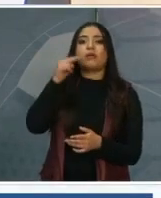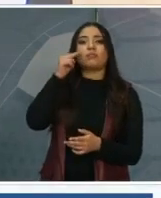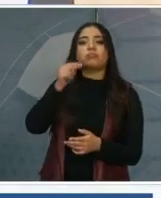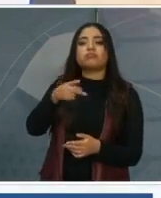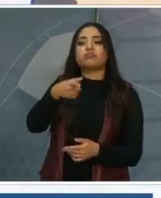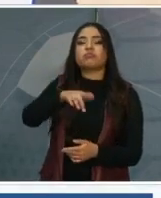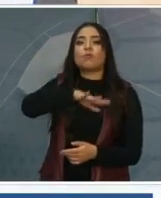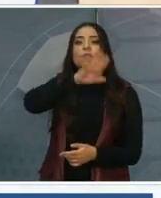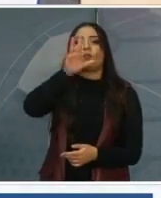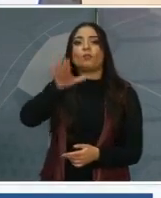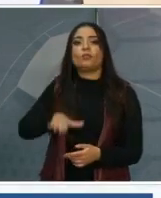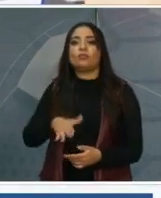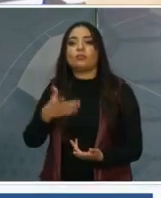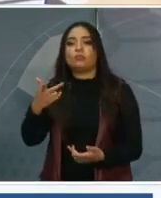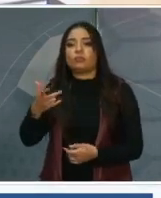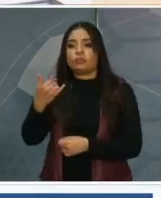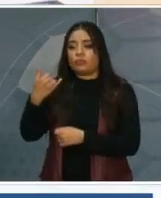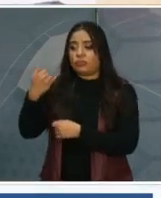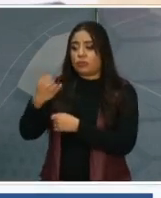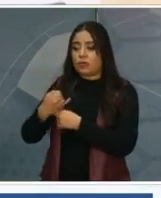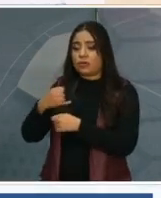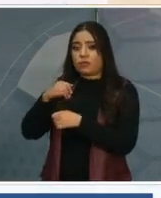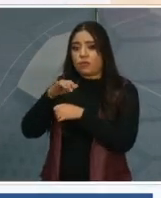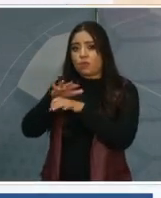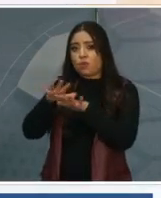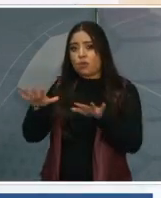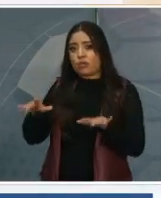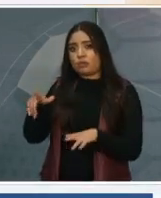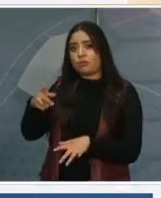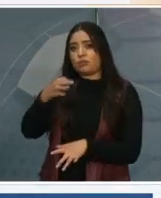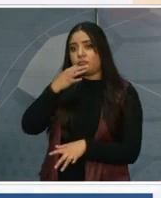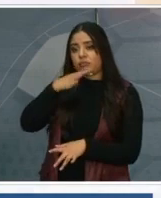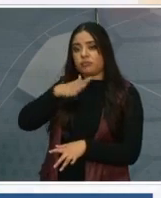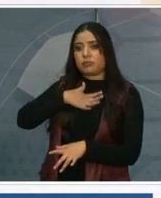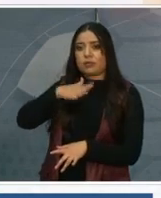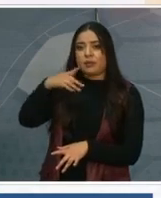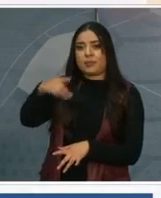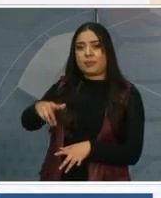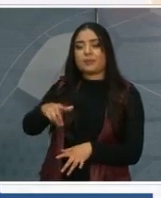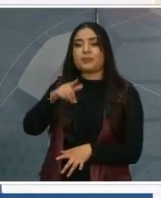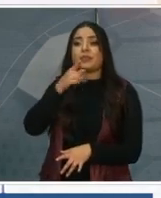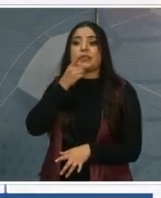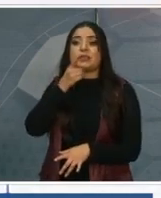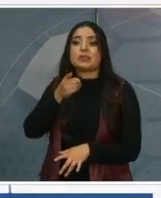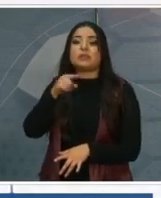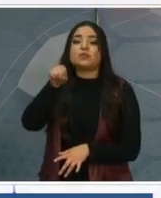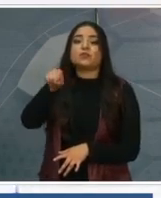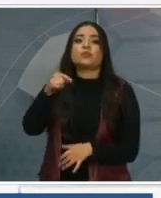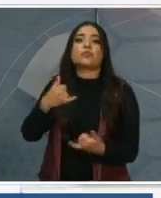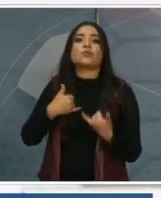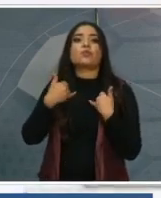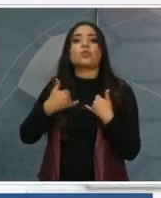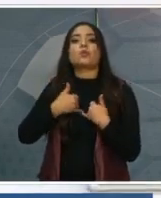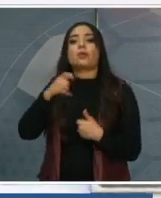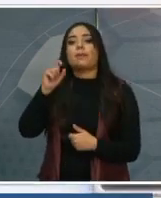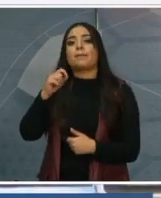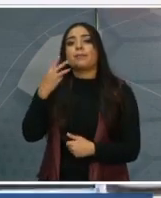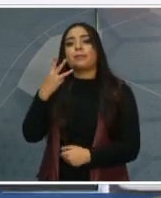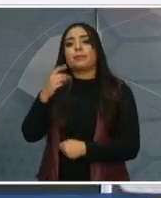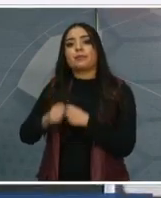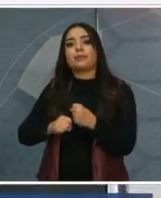nos ha proporcionado, escasa de hecho, por parte de las autoridades, es que se trata de un joven de 23 años, de nombre